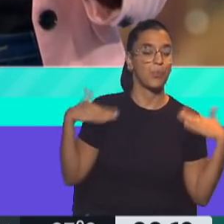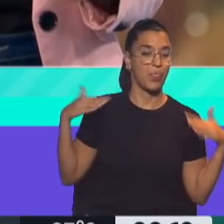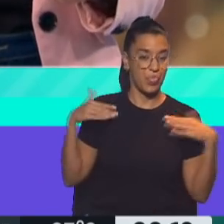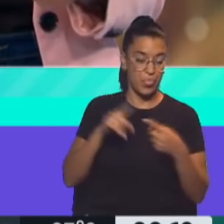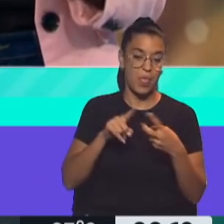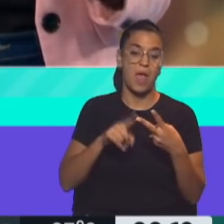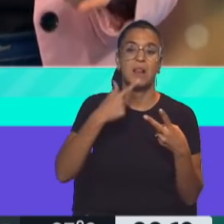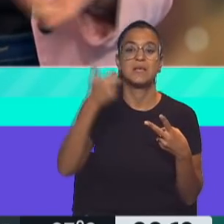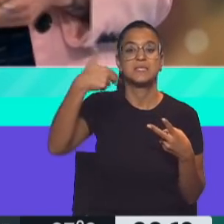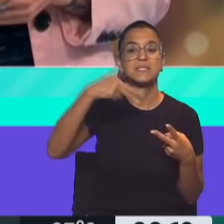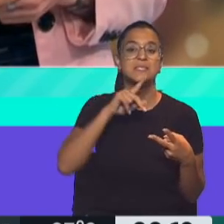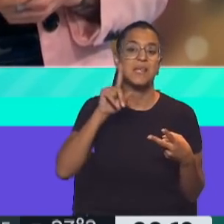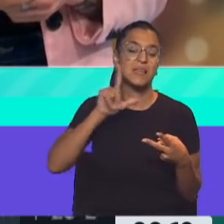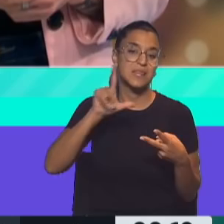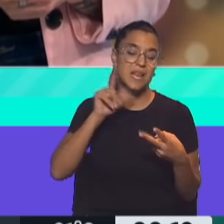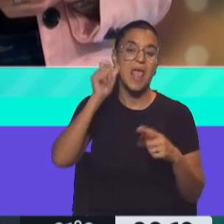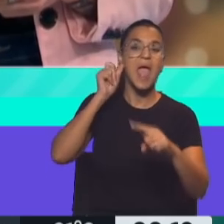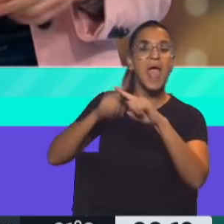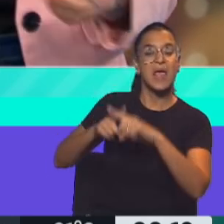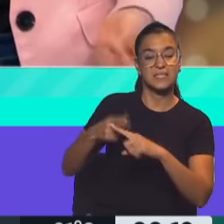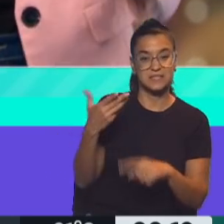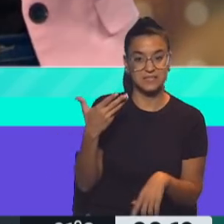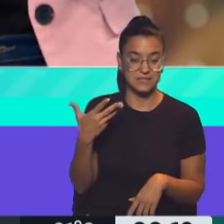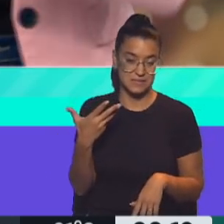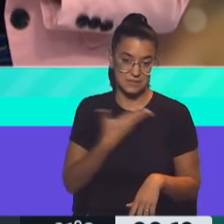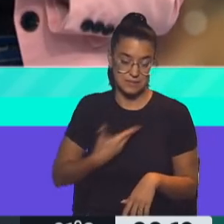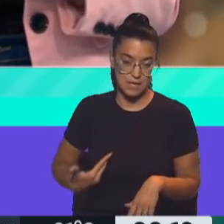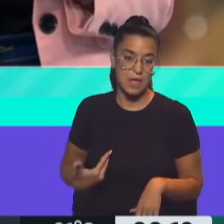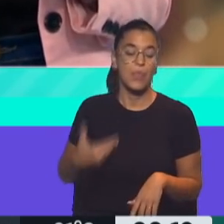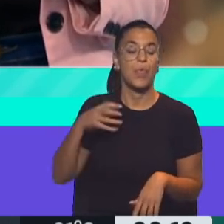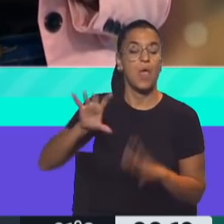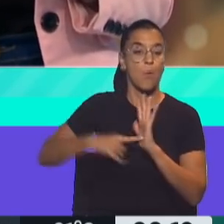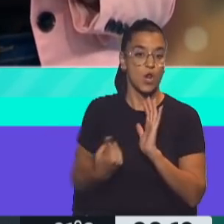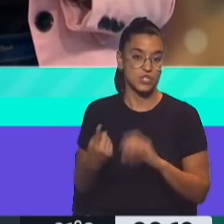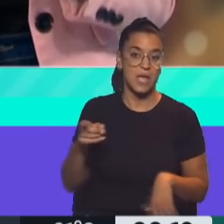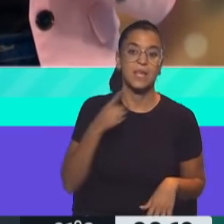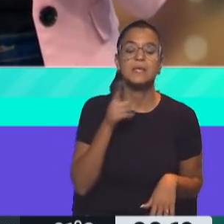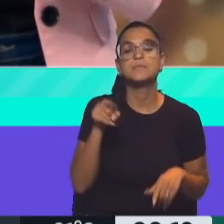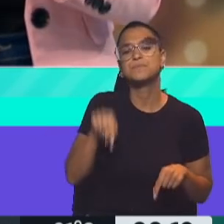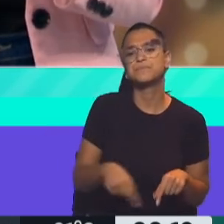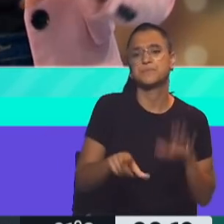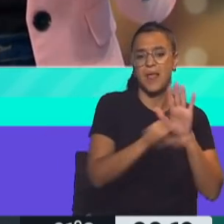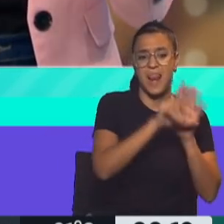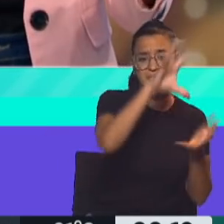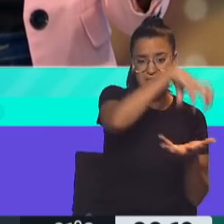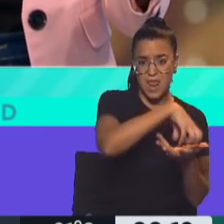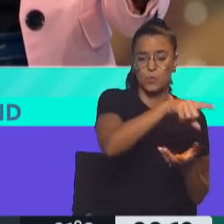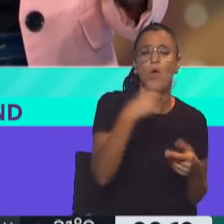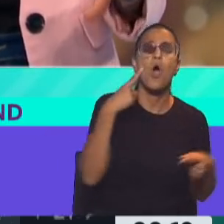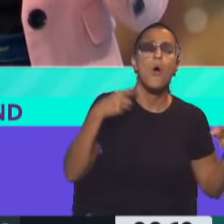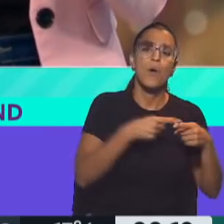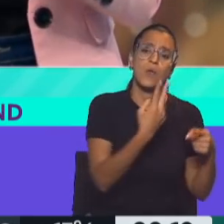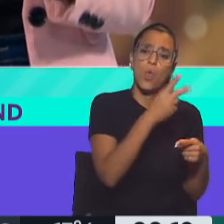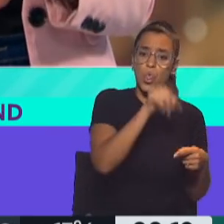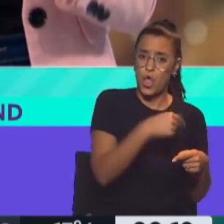y diego santili el ex vice alcalde de la ciudad de buenos aires pero volviendo a la legislatura de la provincia el objetivo es lograr los dos tercios